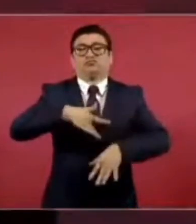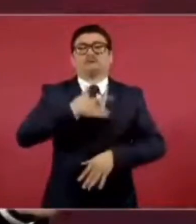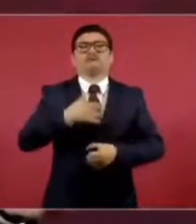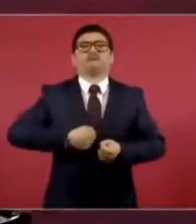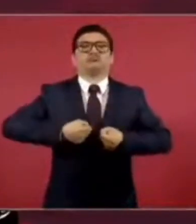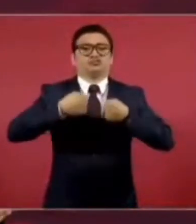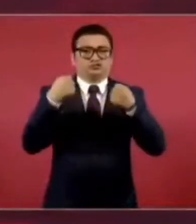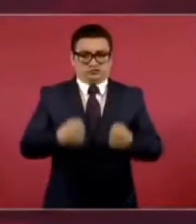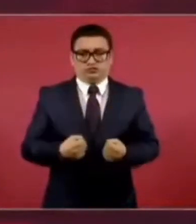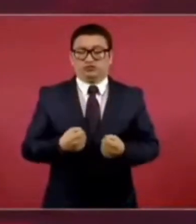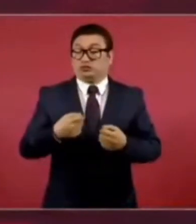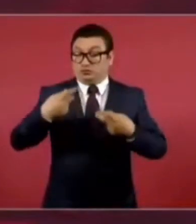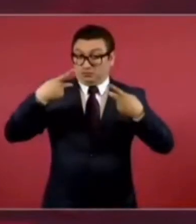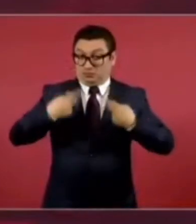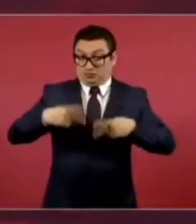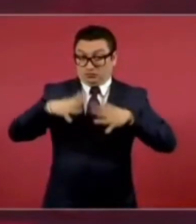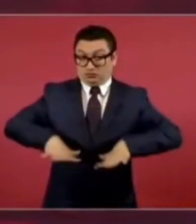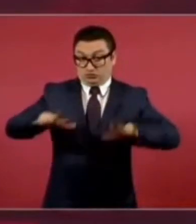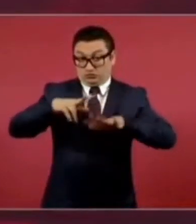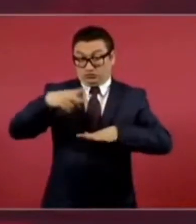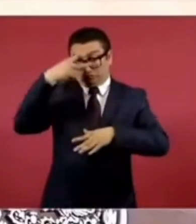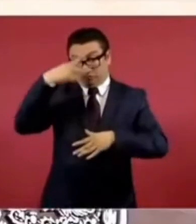confiar en el pueblo,